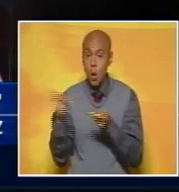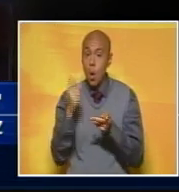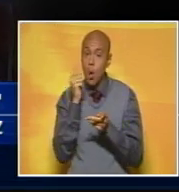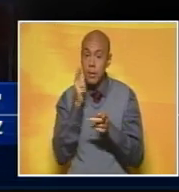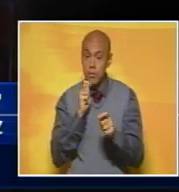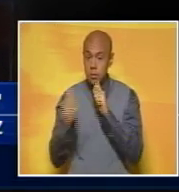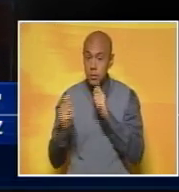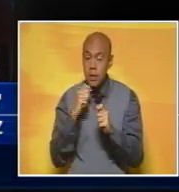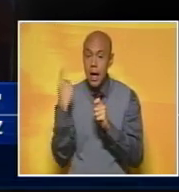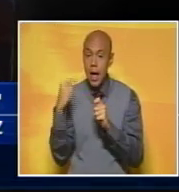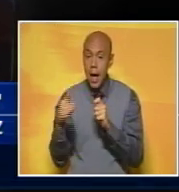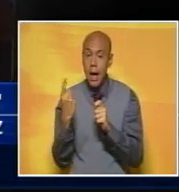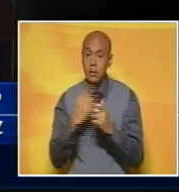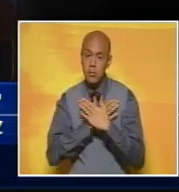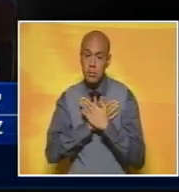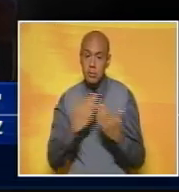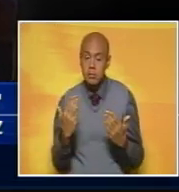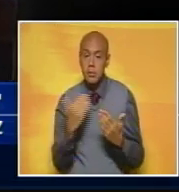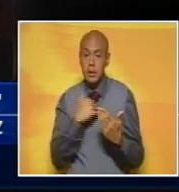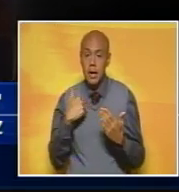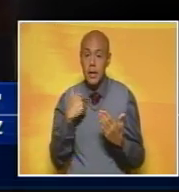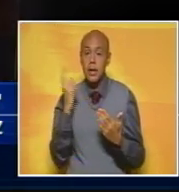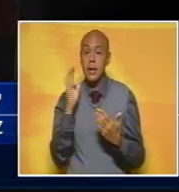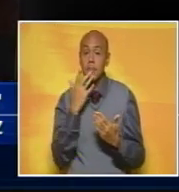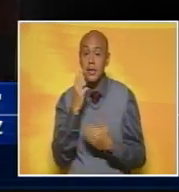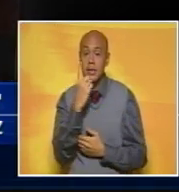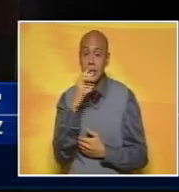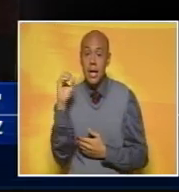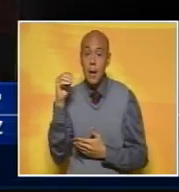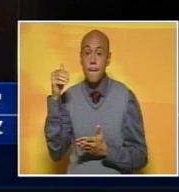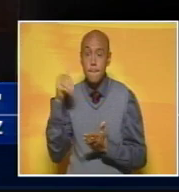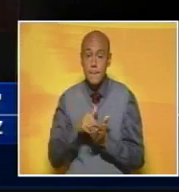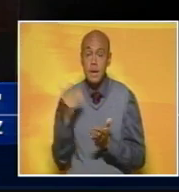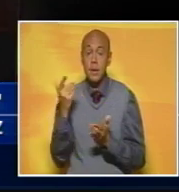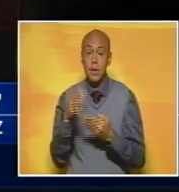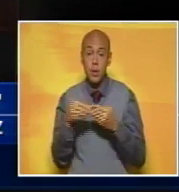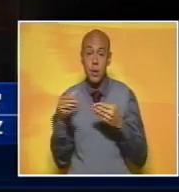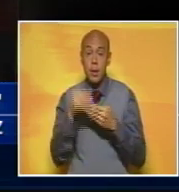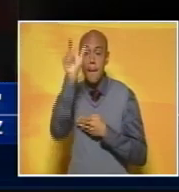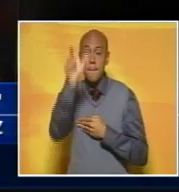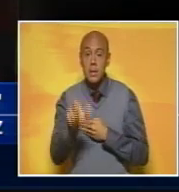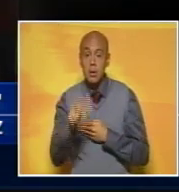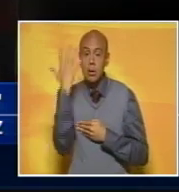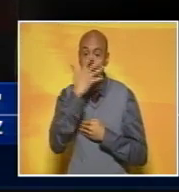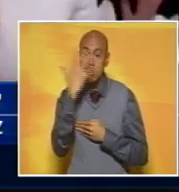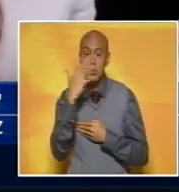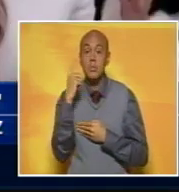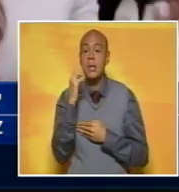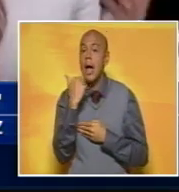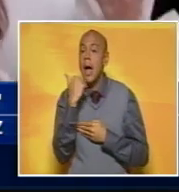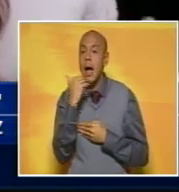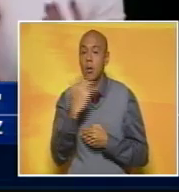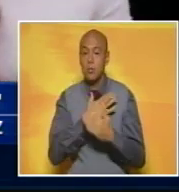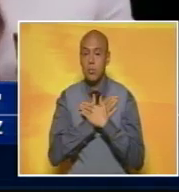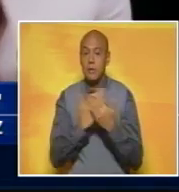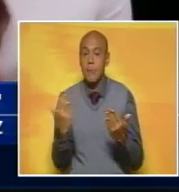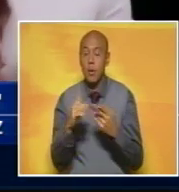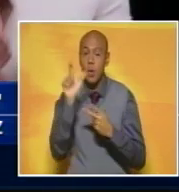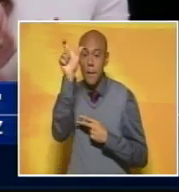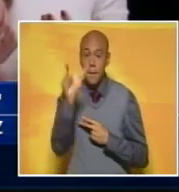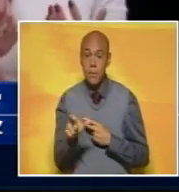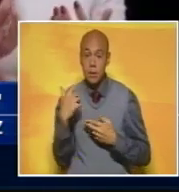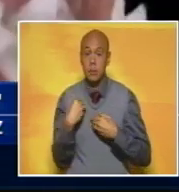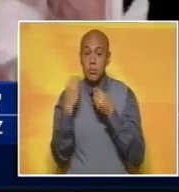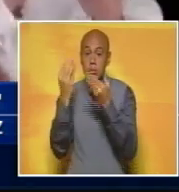iniciará una cadena de solidaridad al entregar $100,000 a una persona anónima a cambio de un favor. Luego, el destinatario